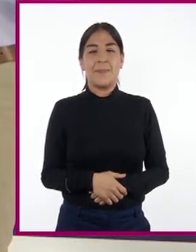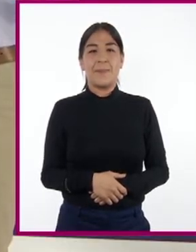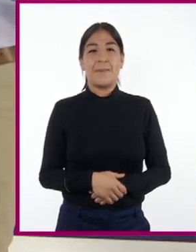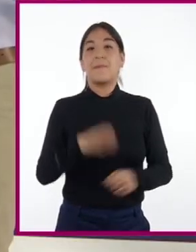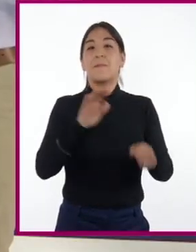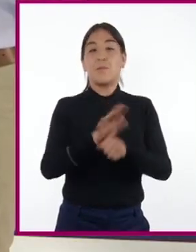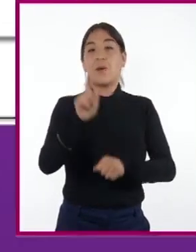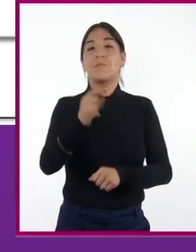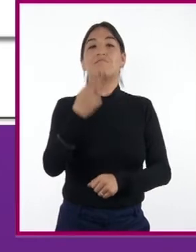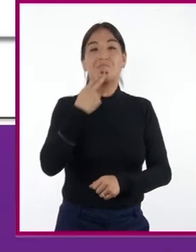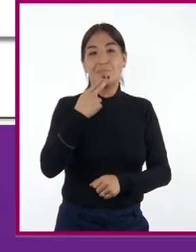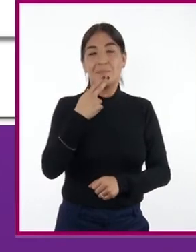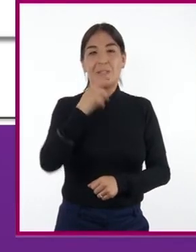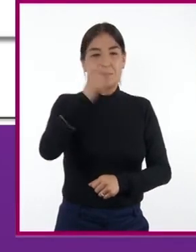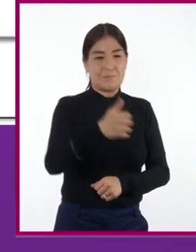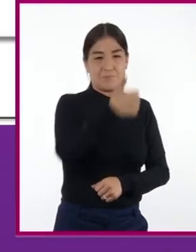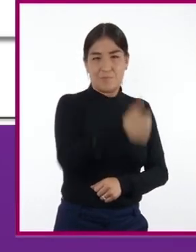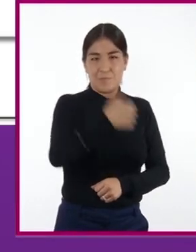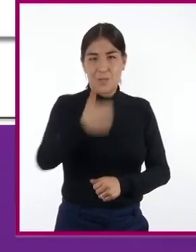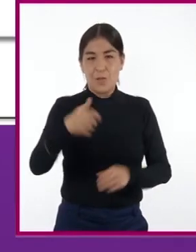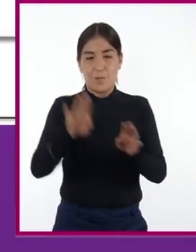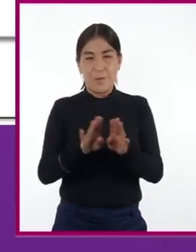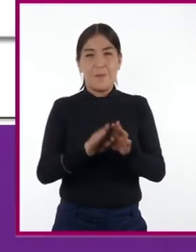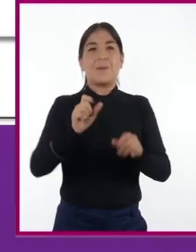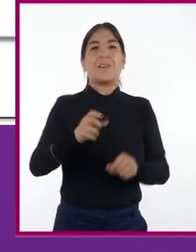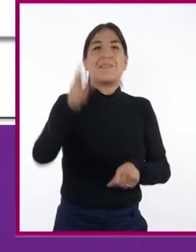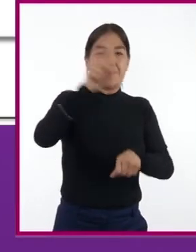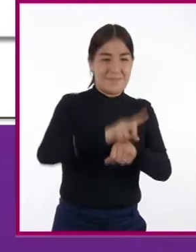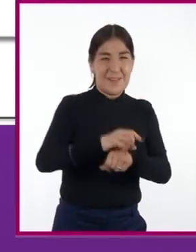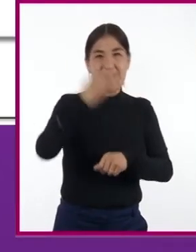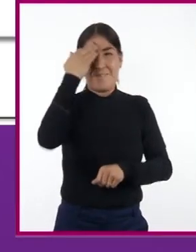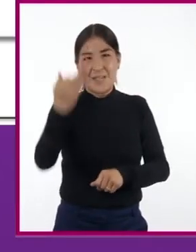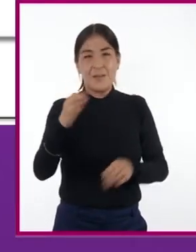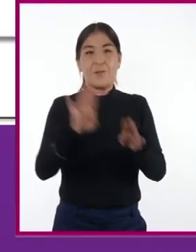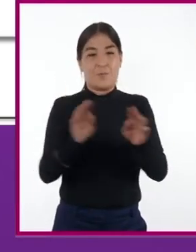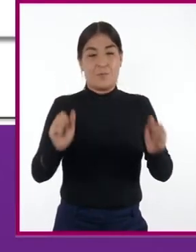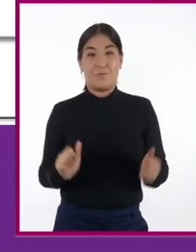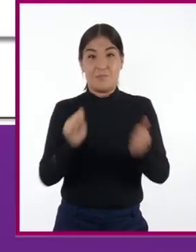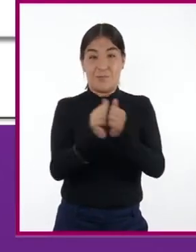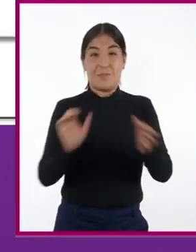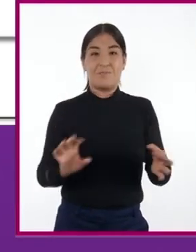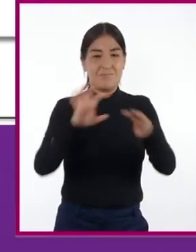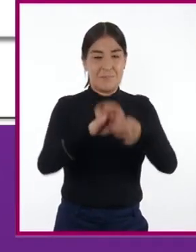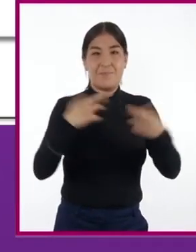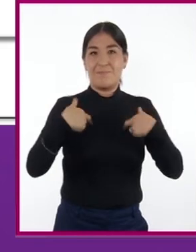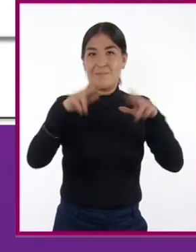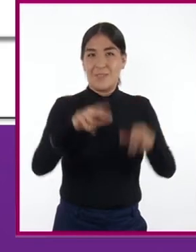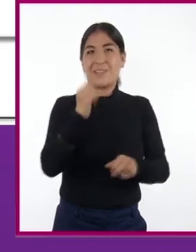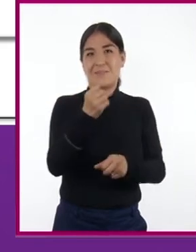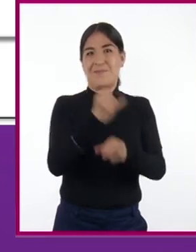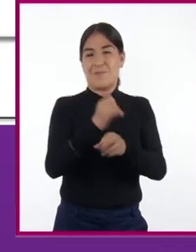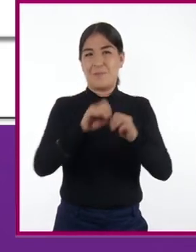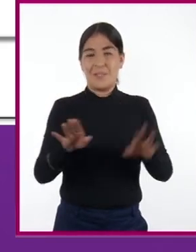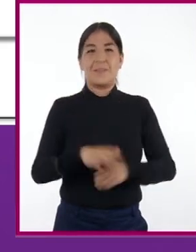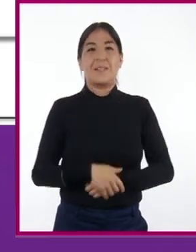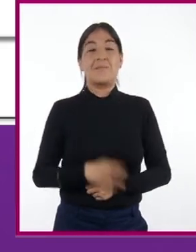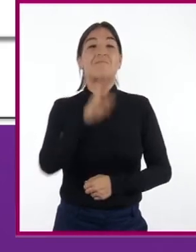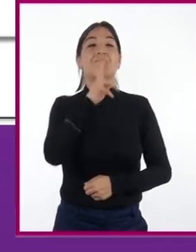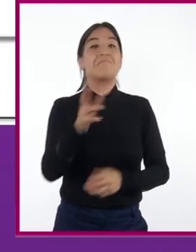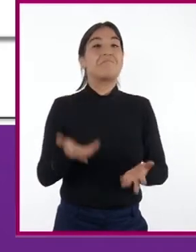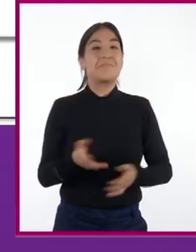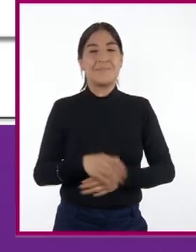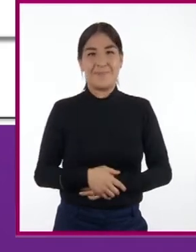¿Cuál es el recurso que ordena una secuencia de eventos o hechos reforzando con imágenes dicha información? Y la